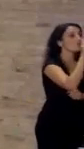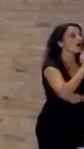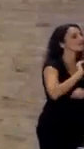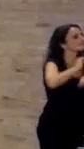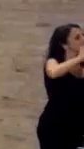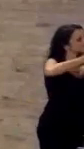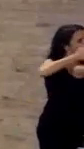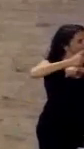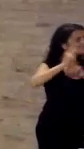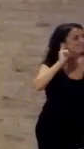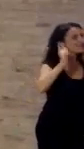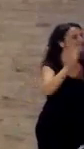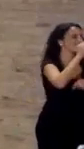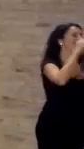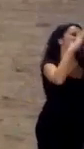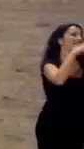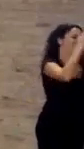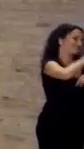usted